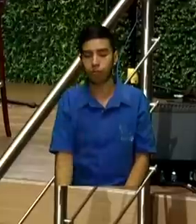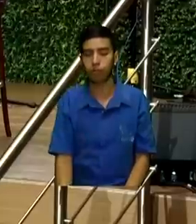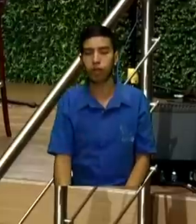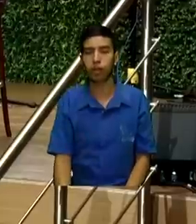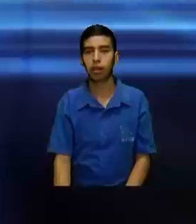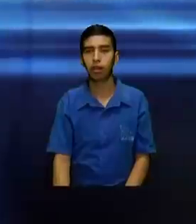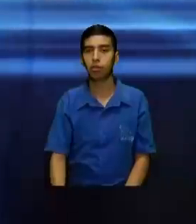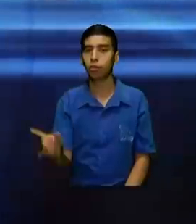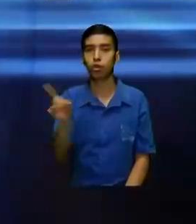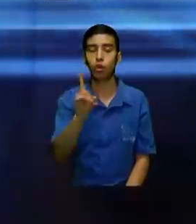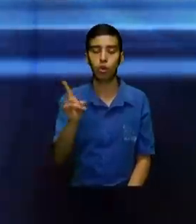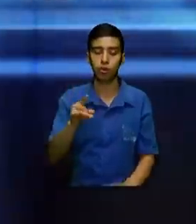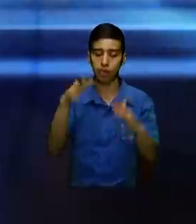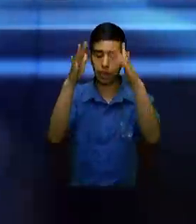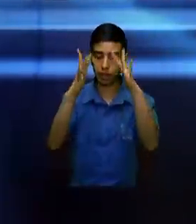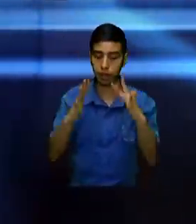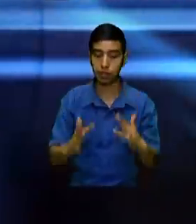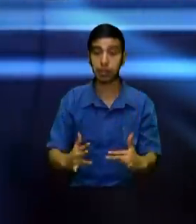más adelante.